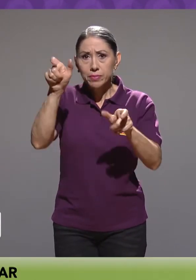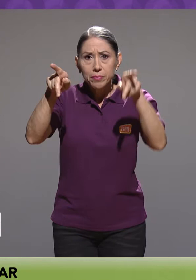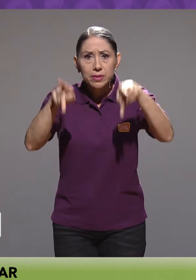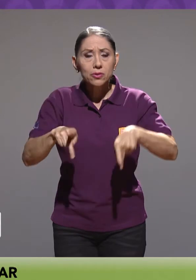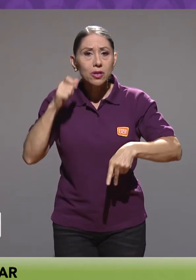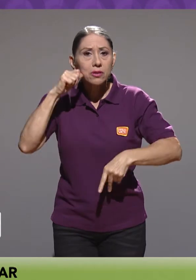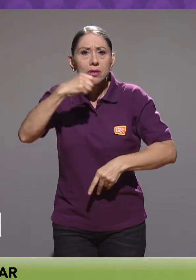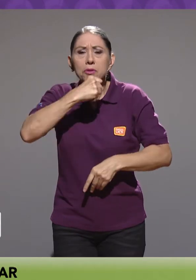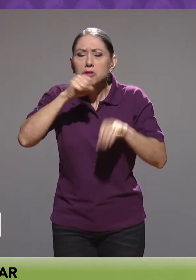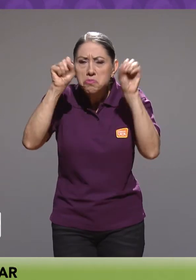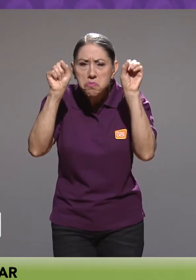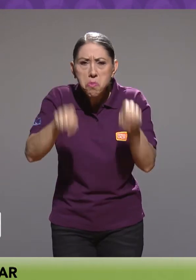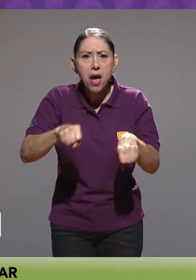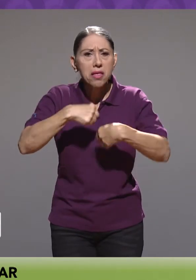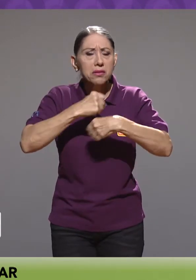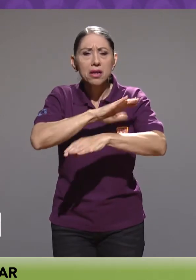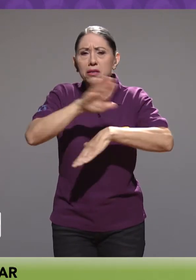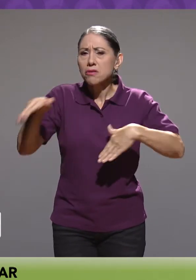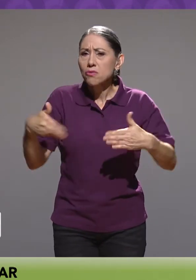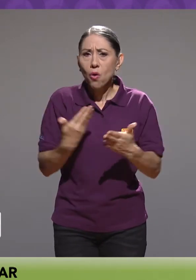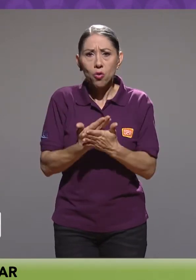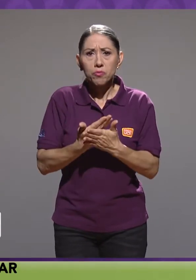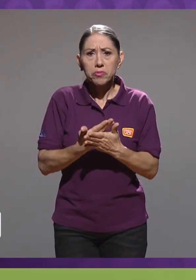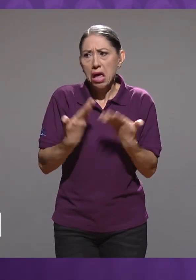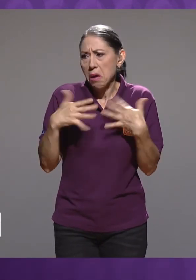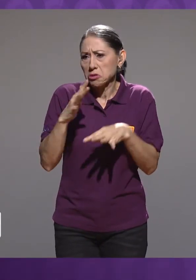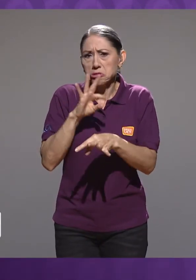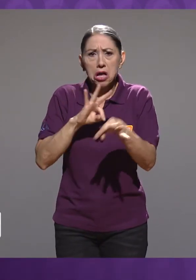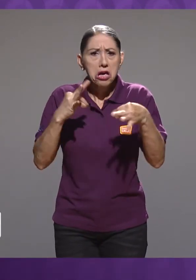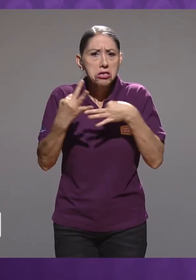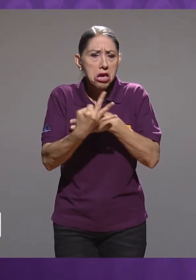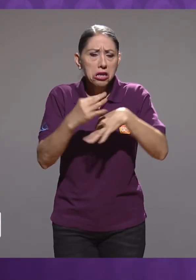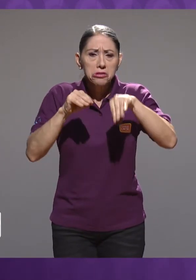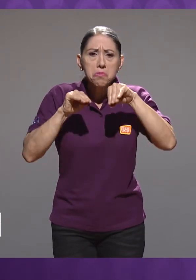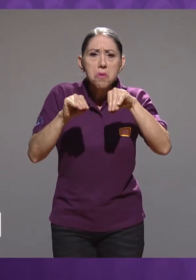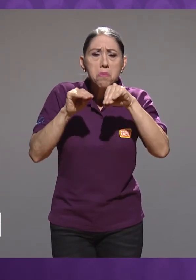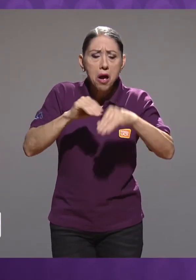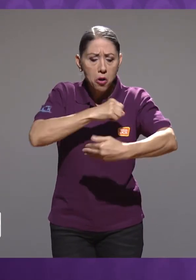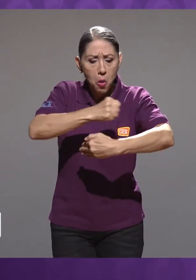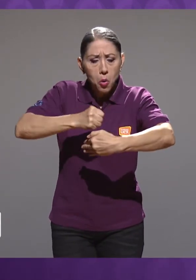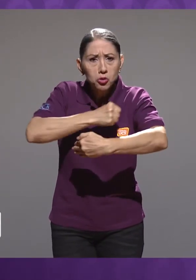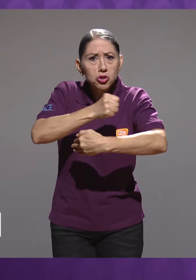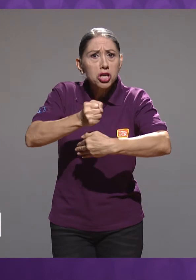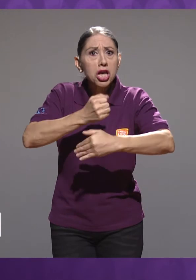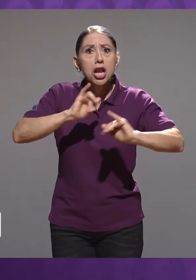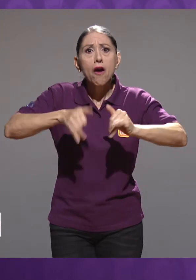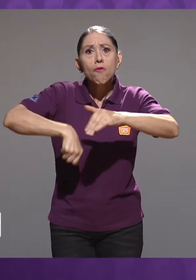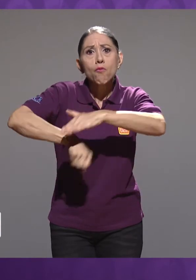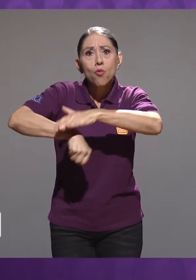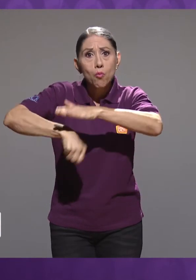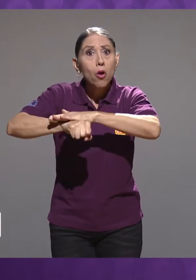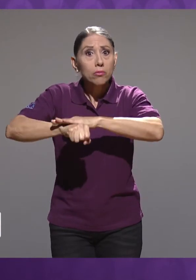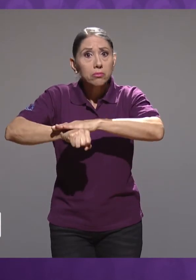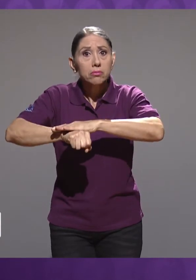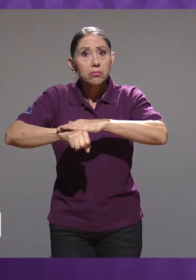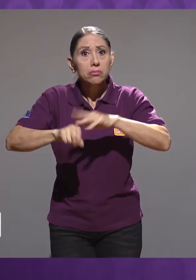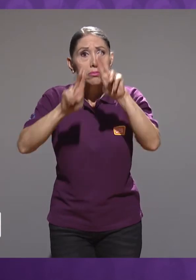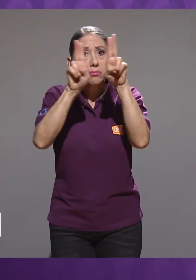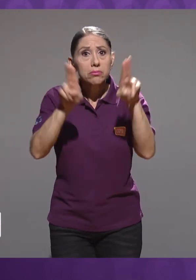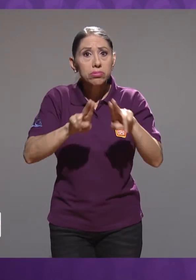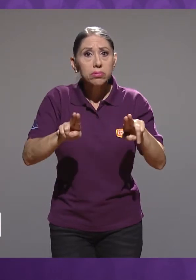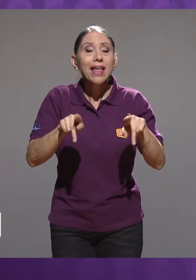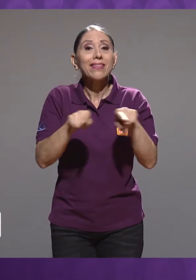adultas mayores son capaces de hacer de todo. Hemos tenido talleres desde cocina, talleres de fútbol en